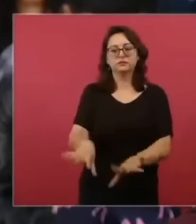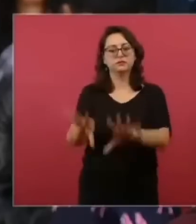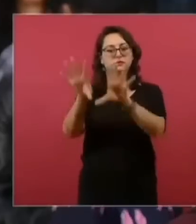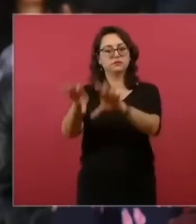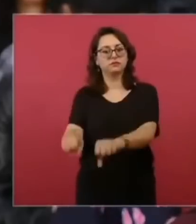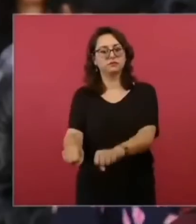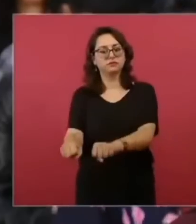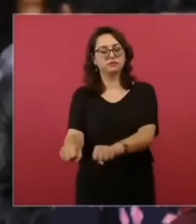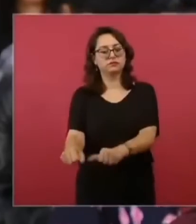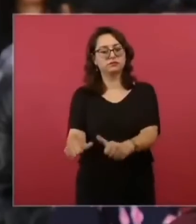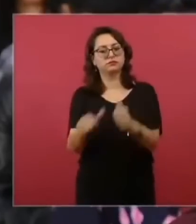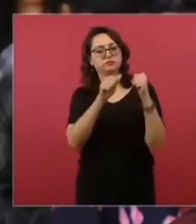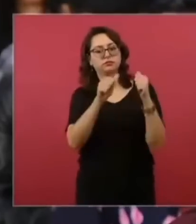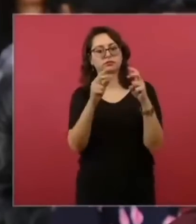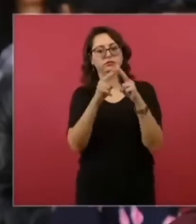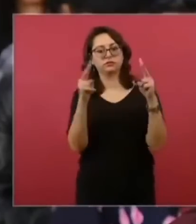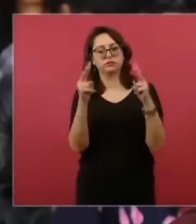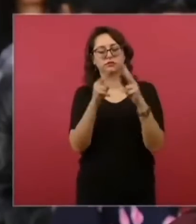llevan.